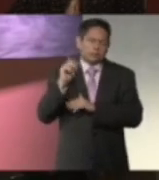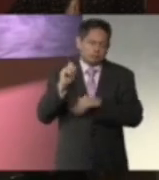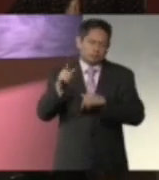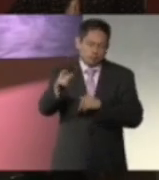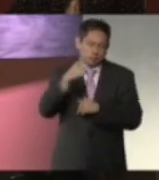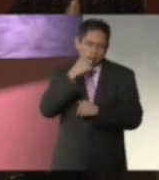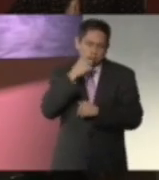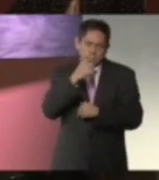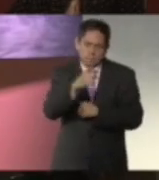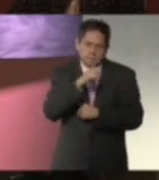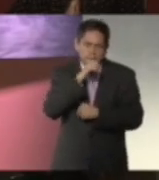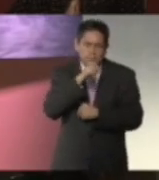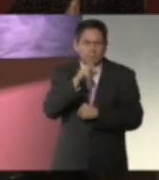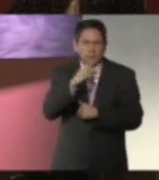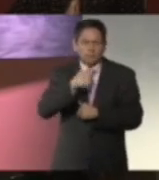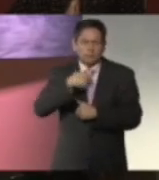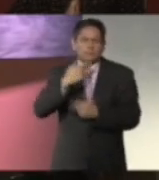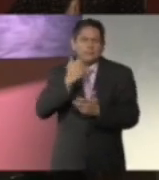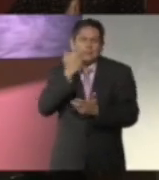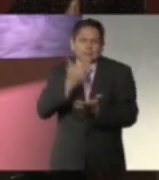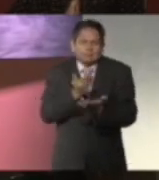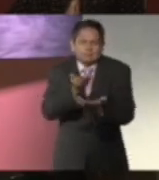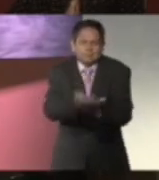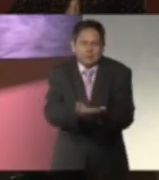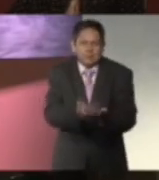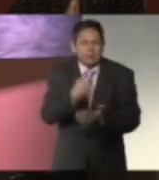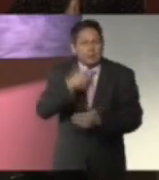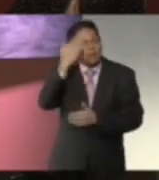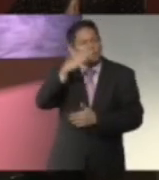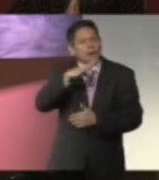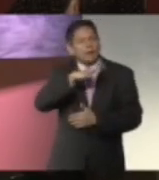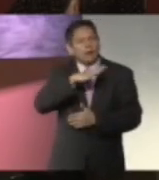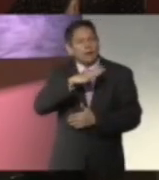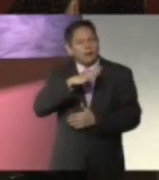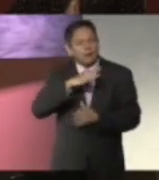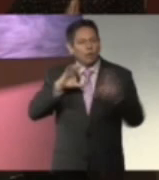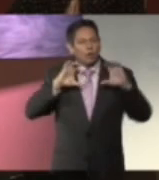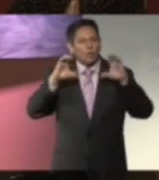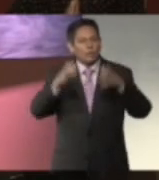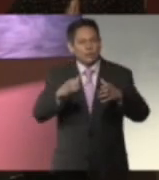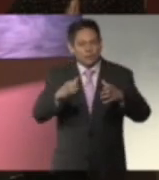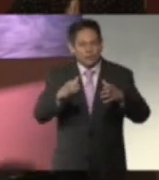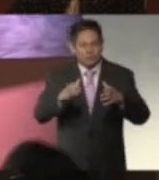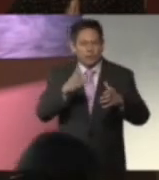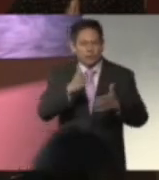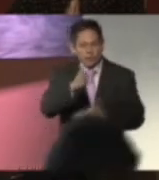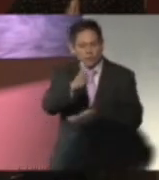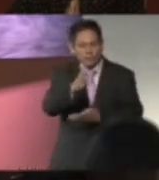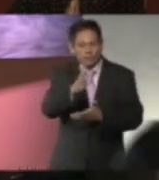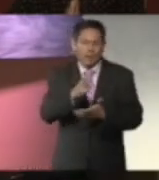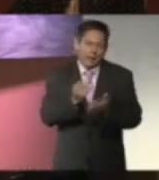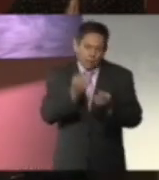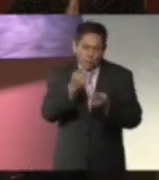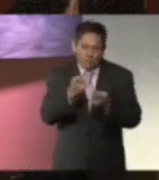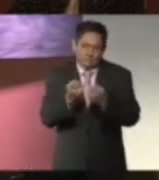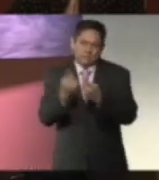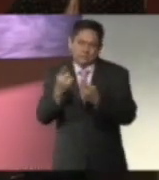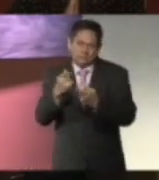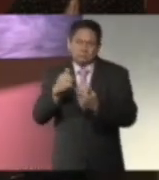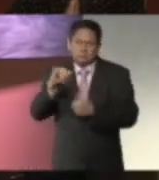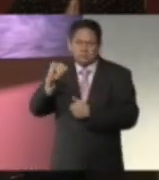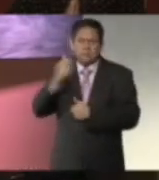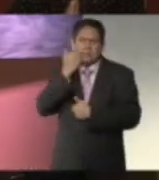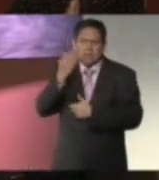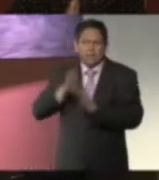traer a la discusión, que es la división de las comunidades entre unas que se compran este discurso del desarrollo